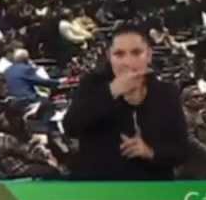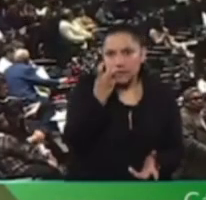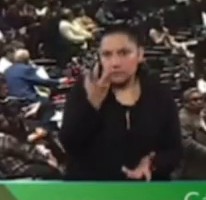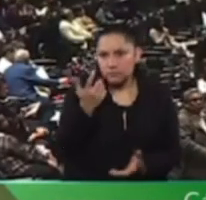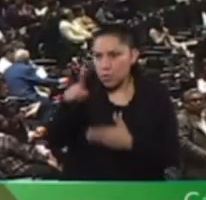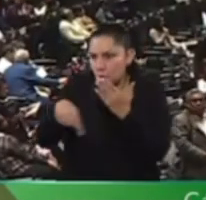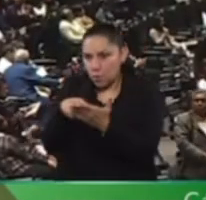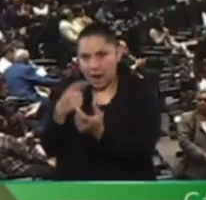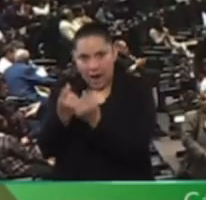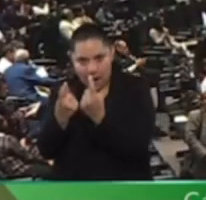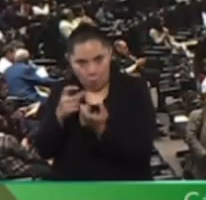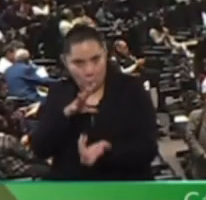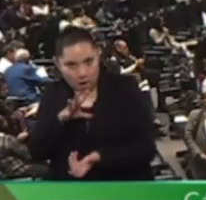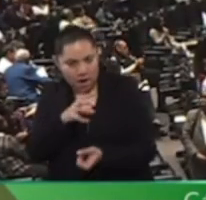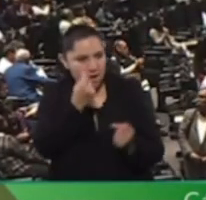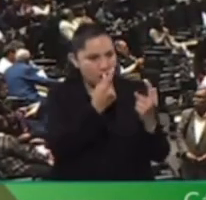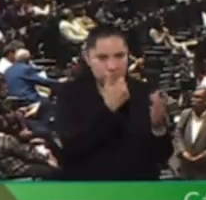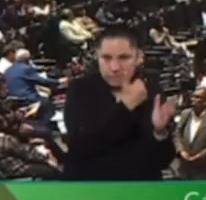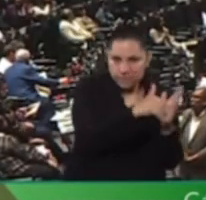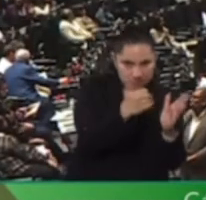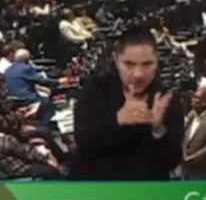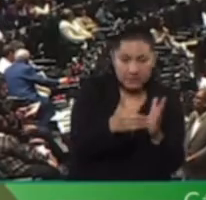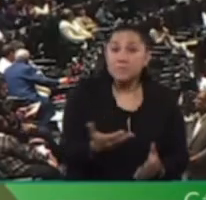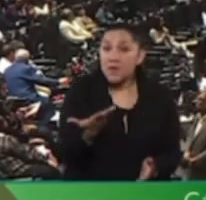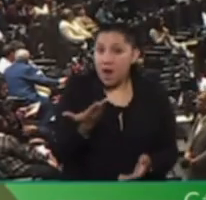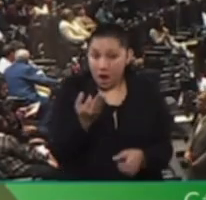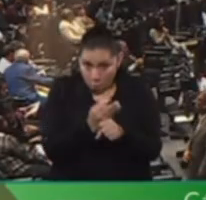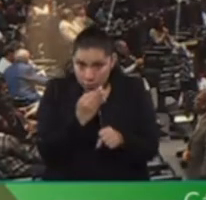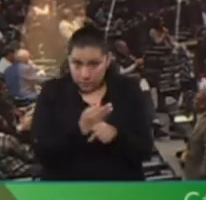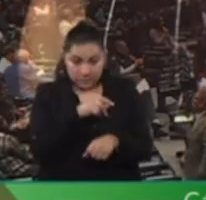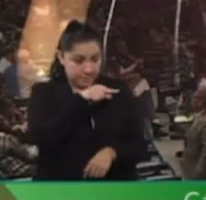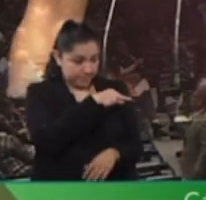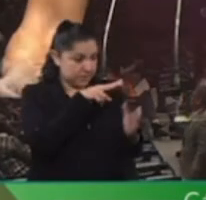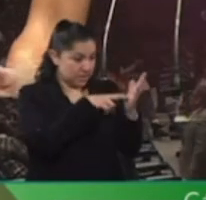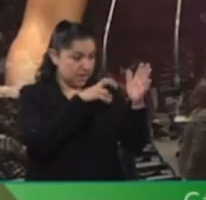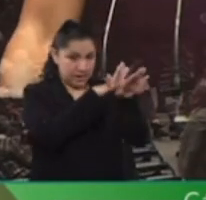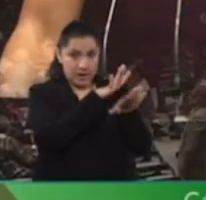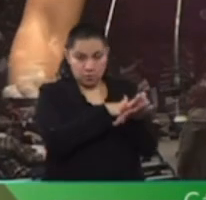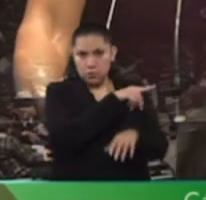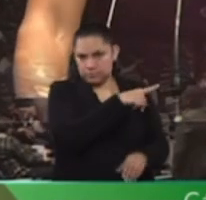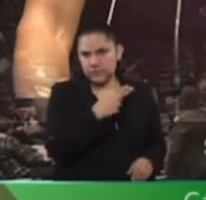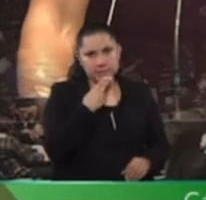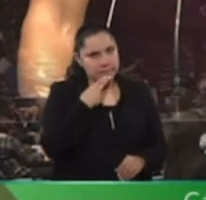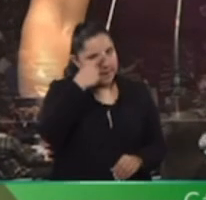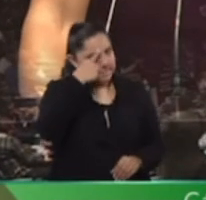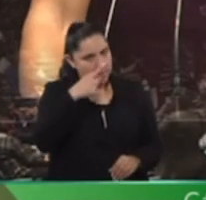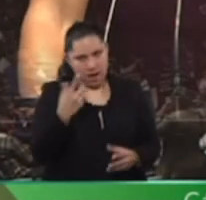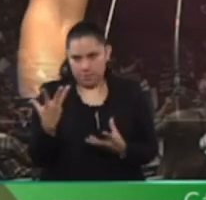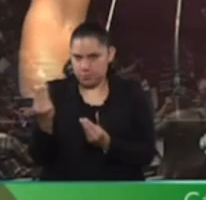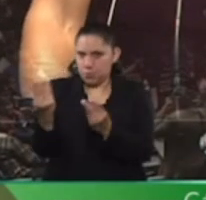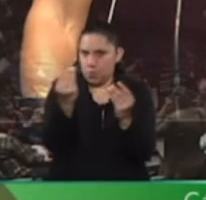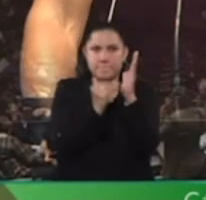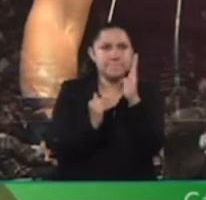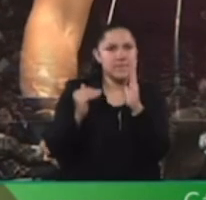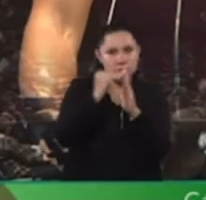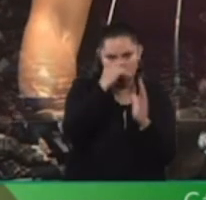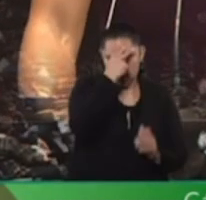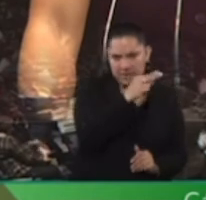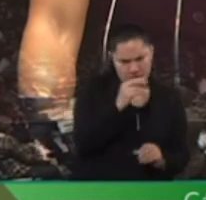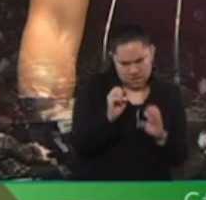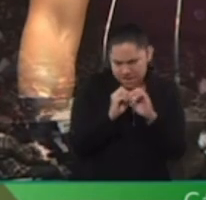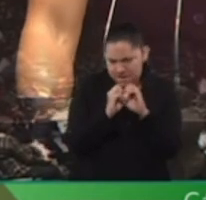una reforma que va a impactar positivamente a millones de mexicanos, y evidentemente estamos a favor de esto. Sin embargo, no